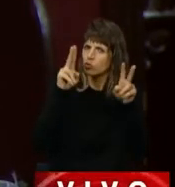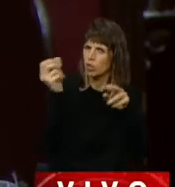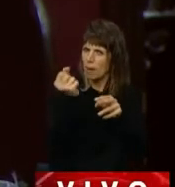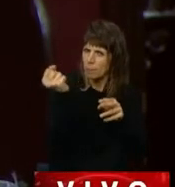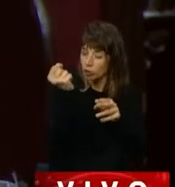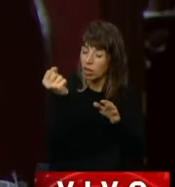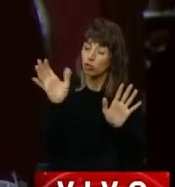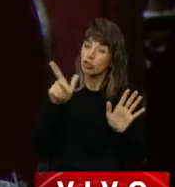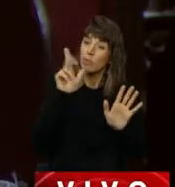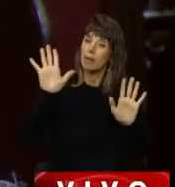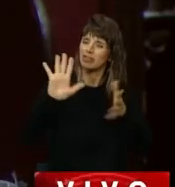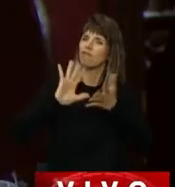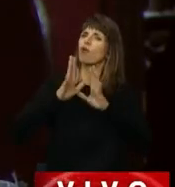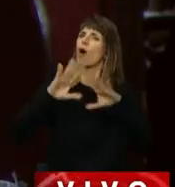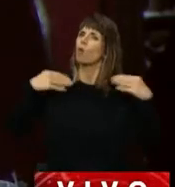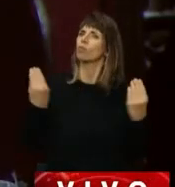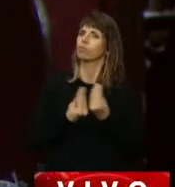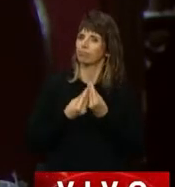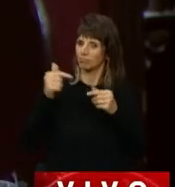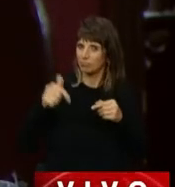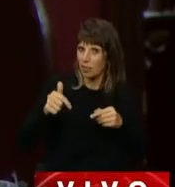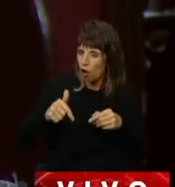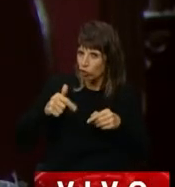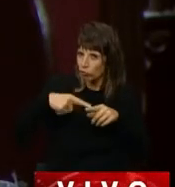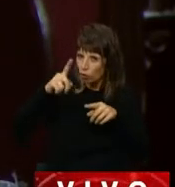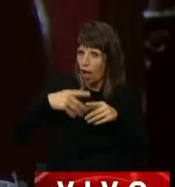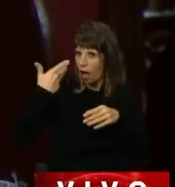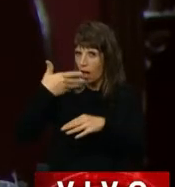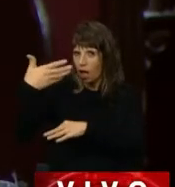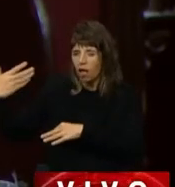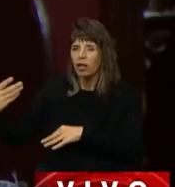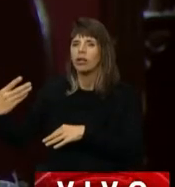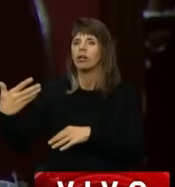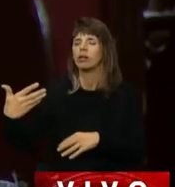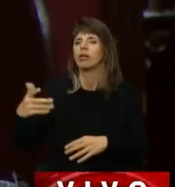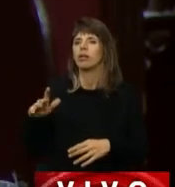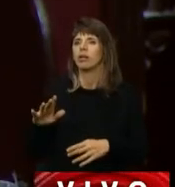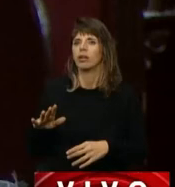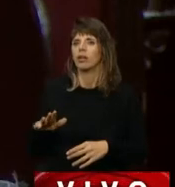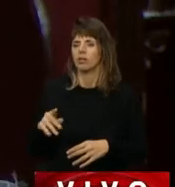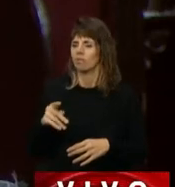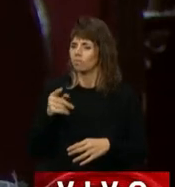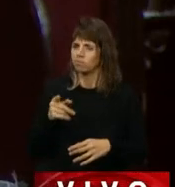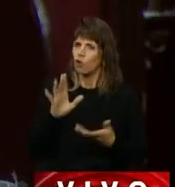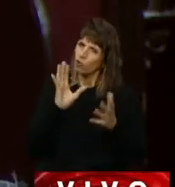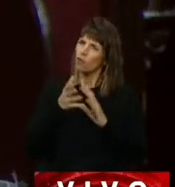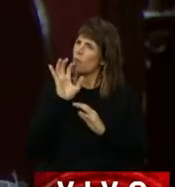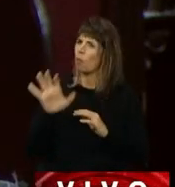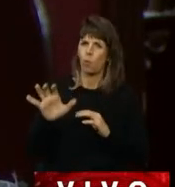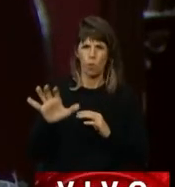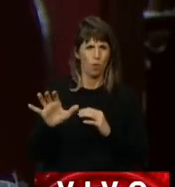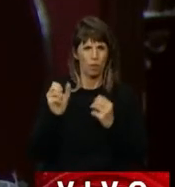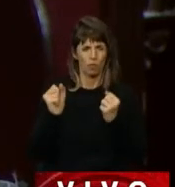de esta tarde justamente es la mueca más tremenda